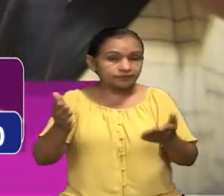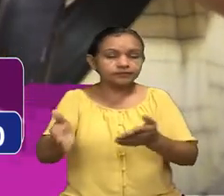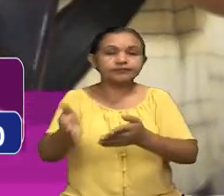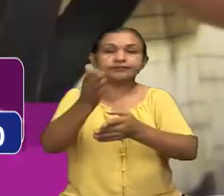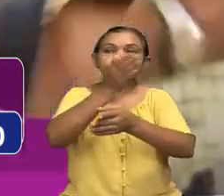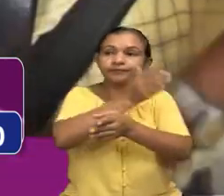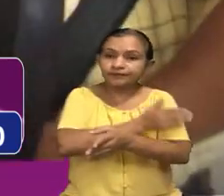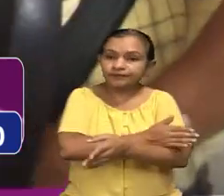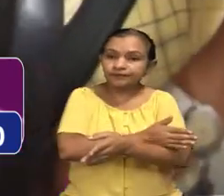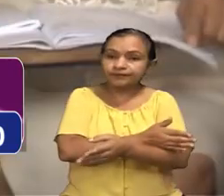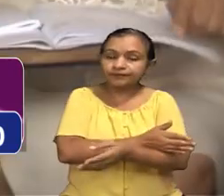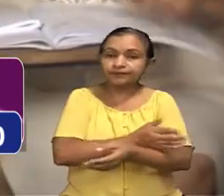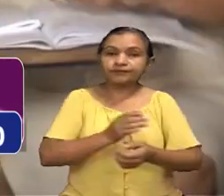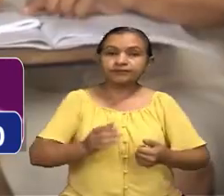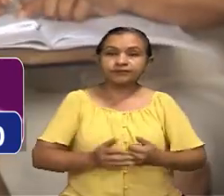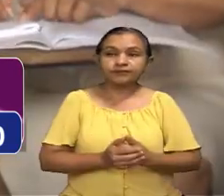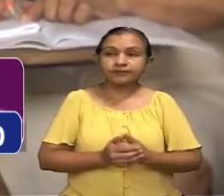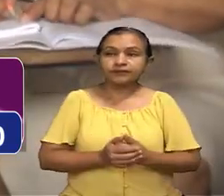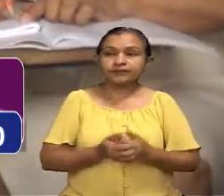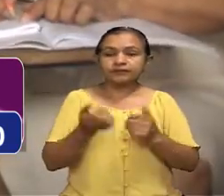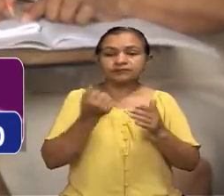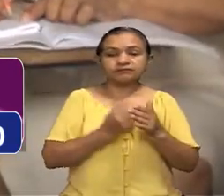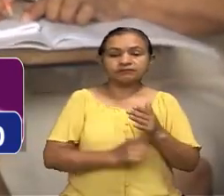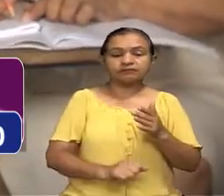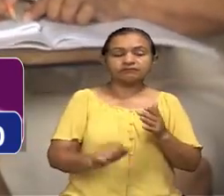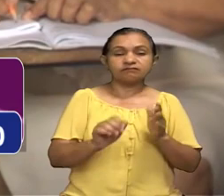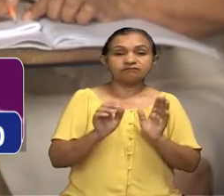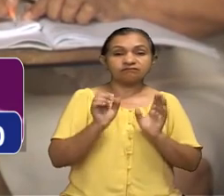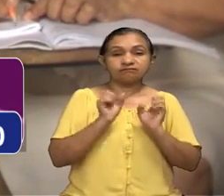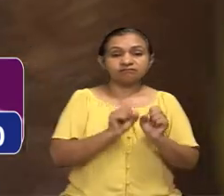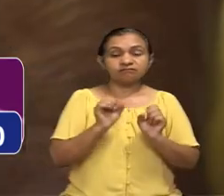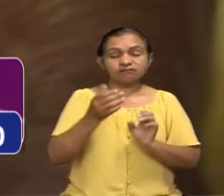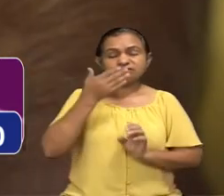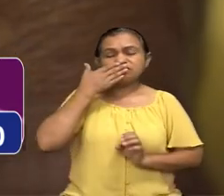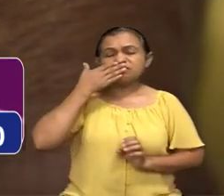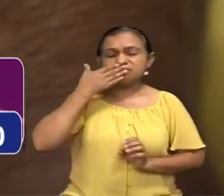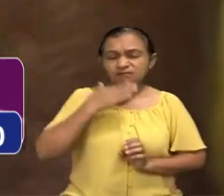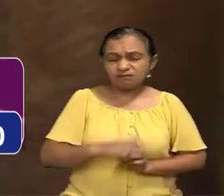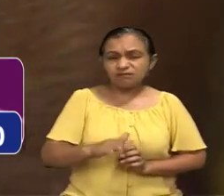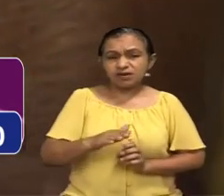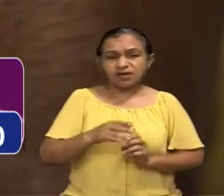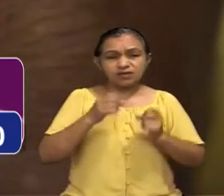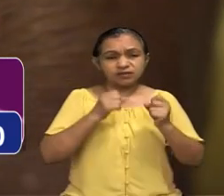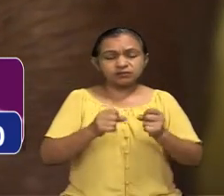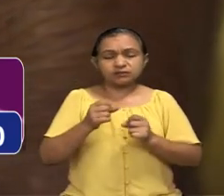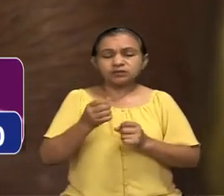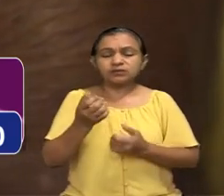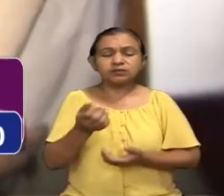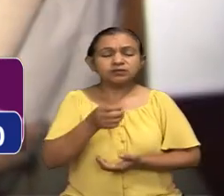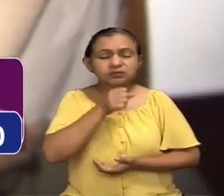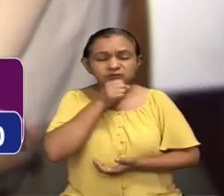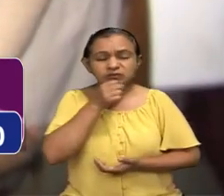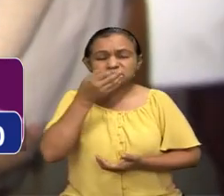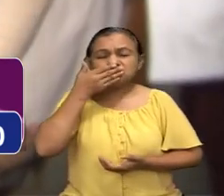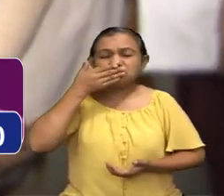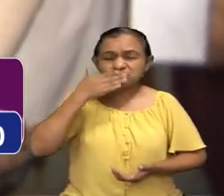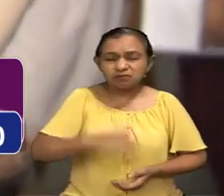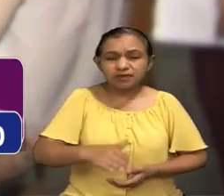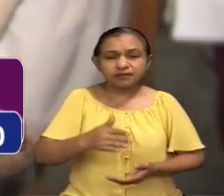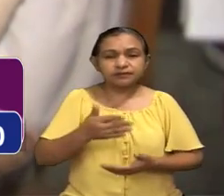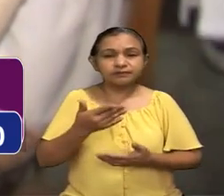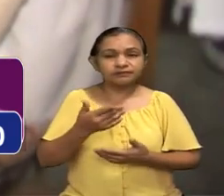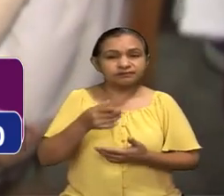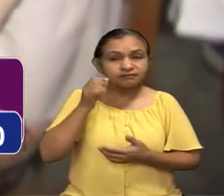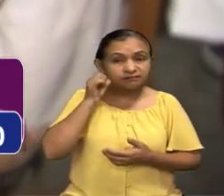antes? Muchos hijos, y tenemos que decirlo, mal agradecidos, y muchos nietos se aprovechaban de